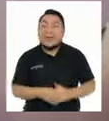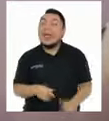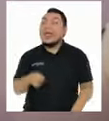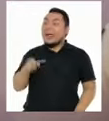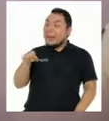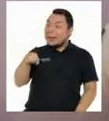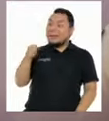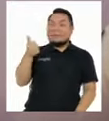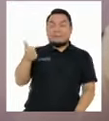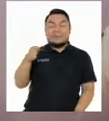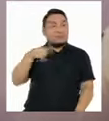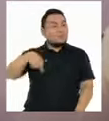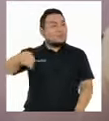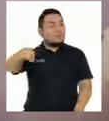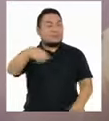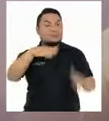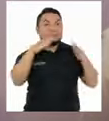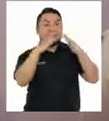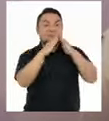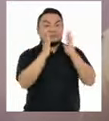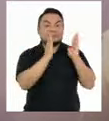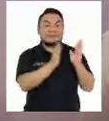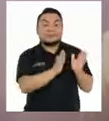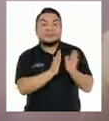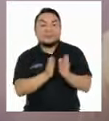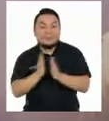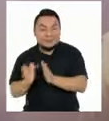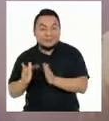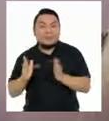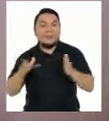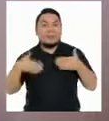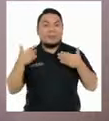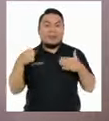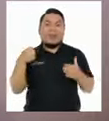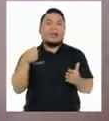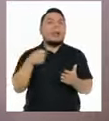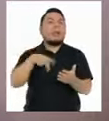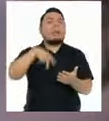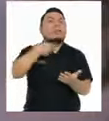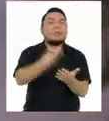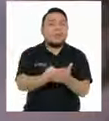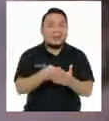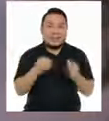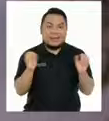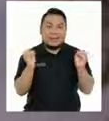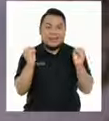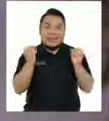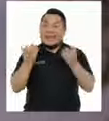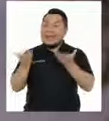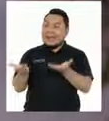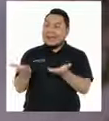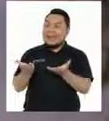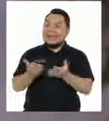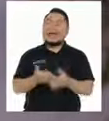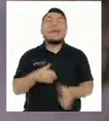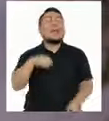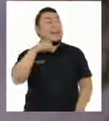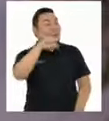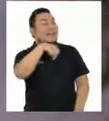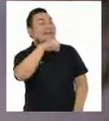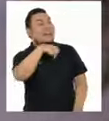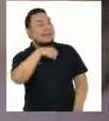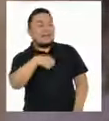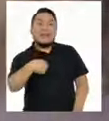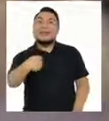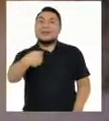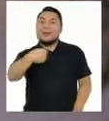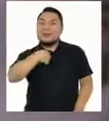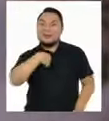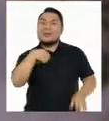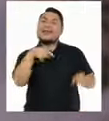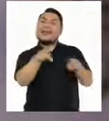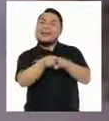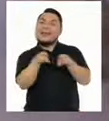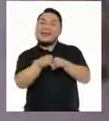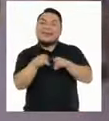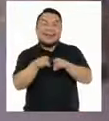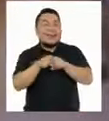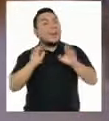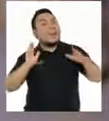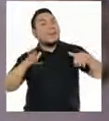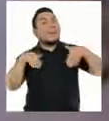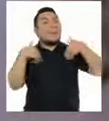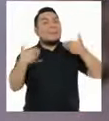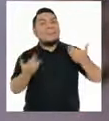muy ordenada y así evitamos que alguien pueda tropezarse. ¡Es verdad! ¡Alexa! También vengo y puedo